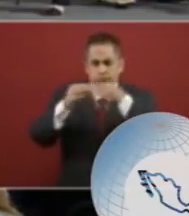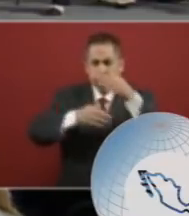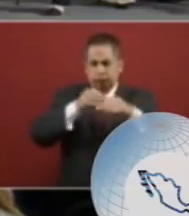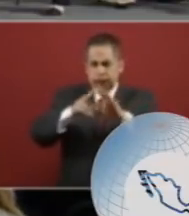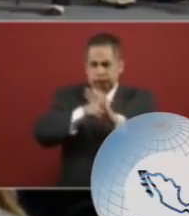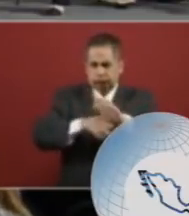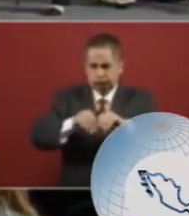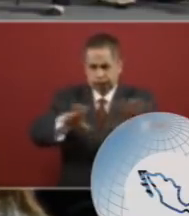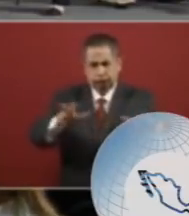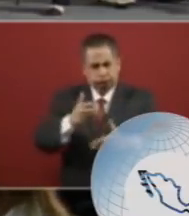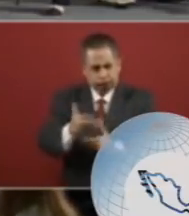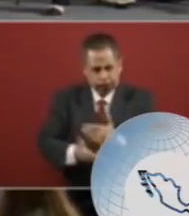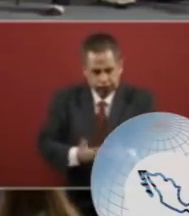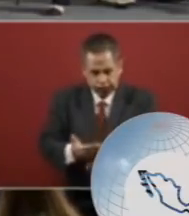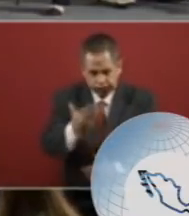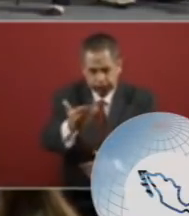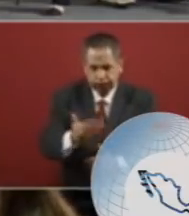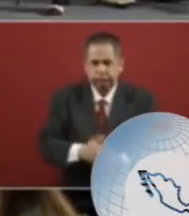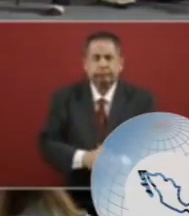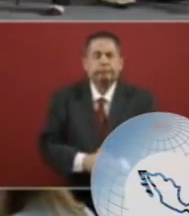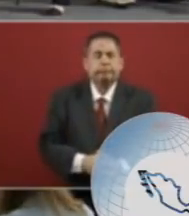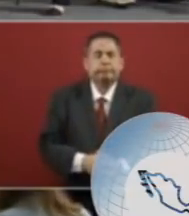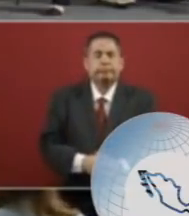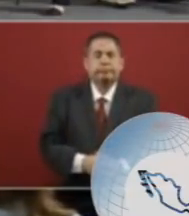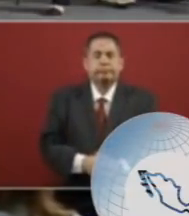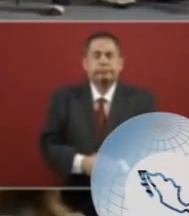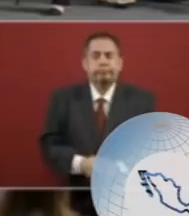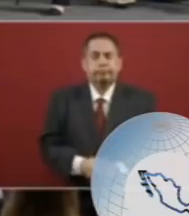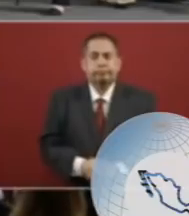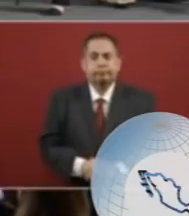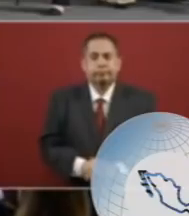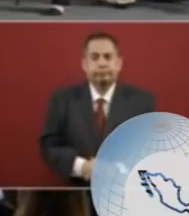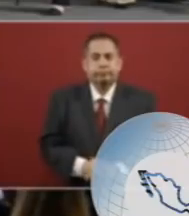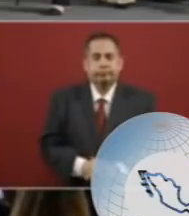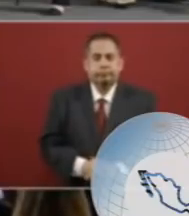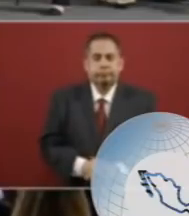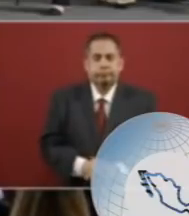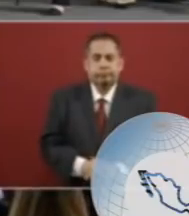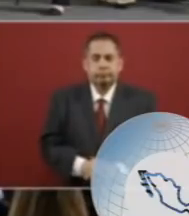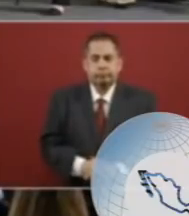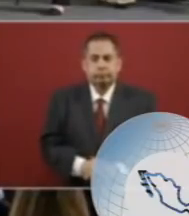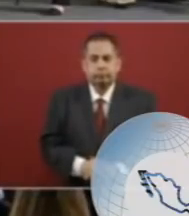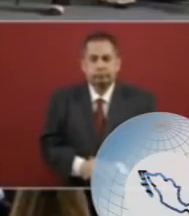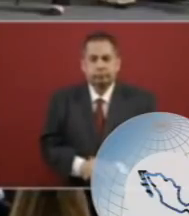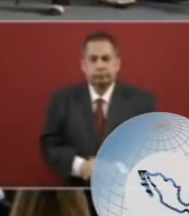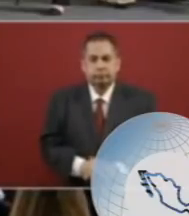y quedo a sus órdenes con información adicional. Secretario de Estado.